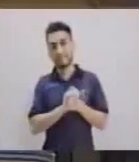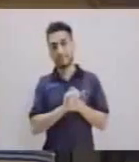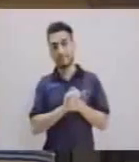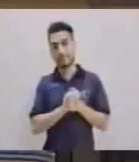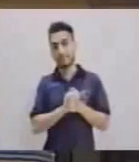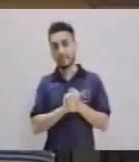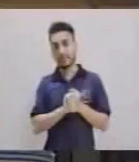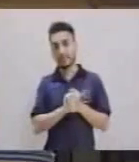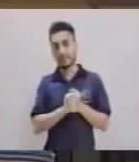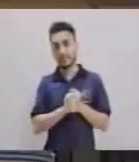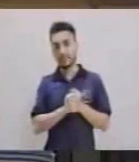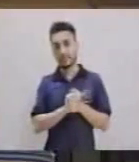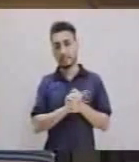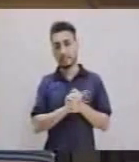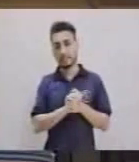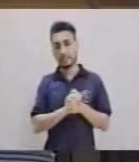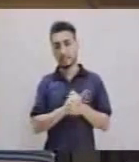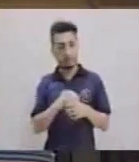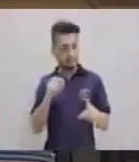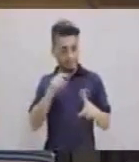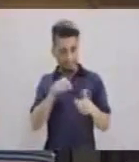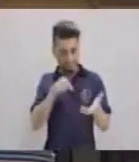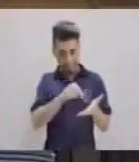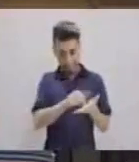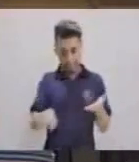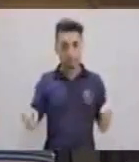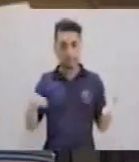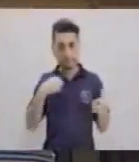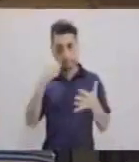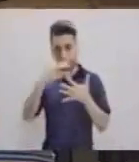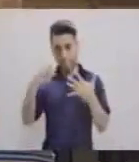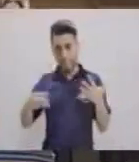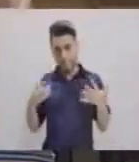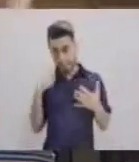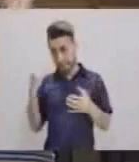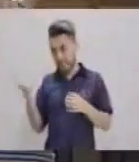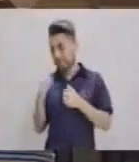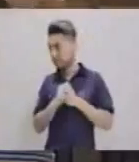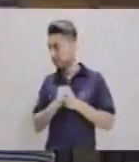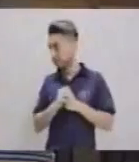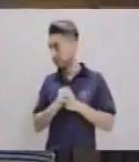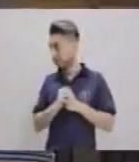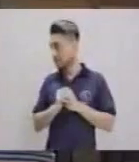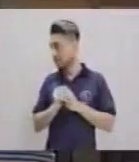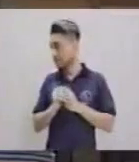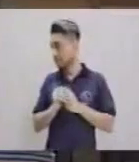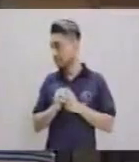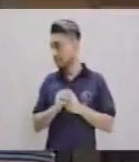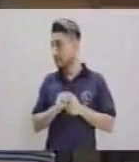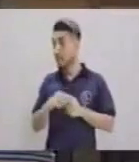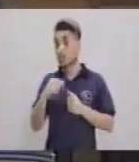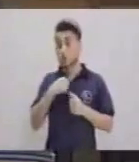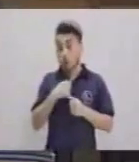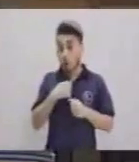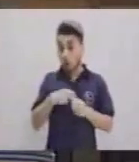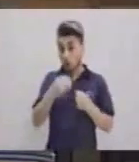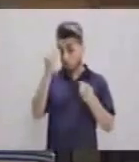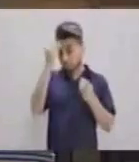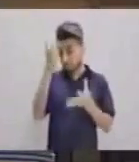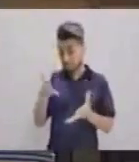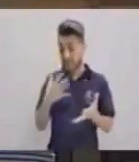trabajar ya directamente los materiales que estamos presentando. Si yo tengo habilidades